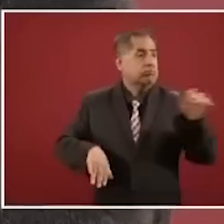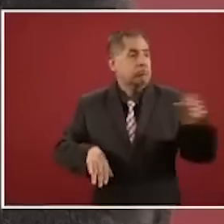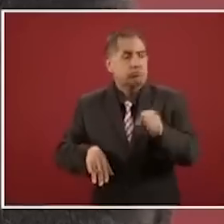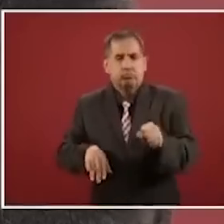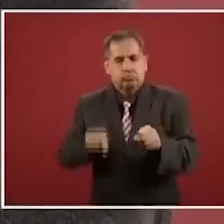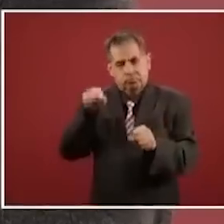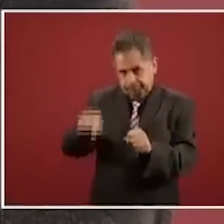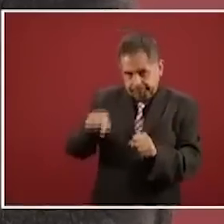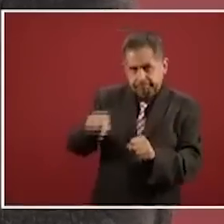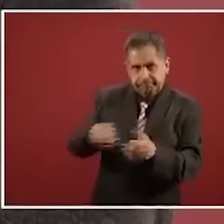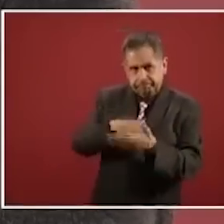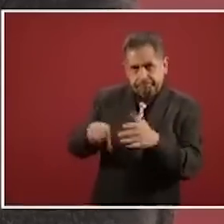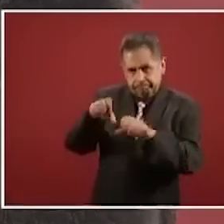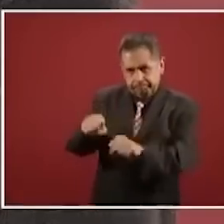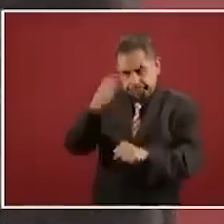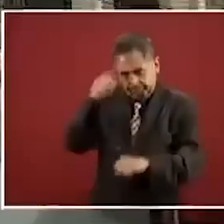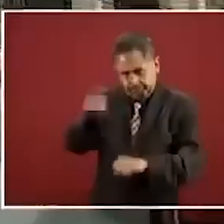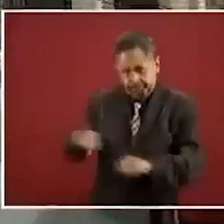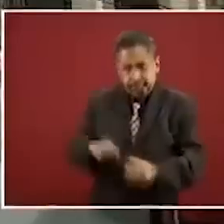de este tipo de acciones.